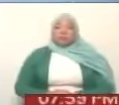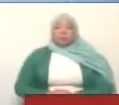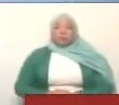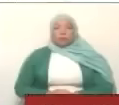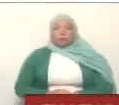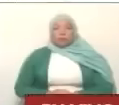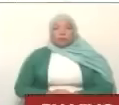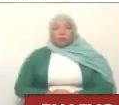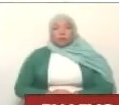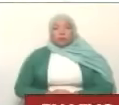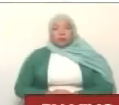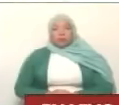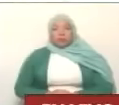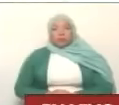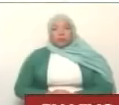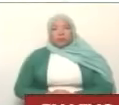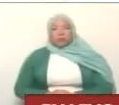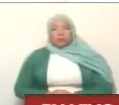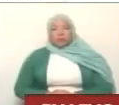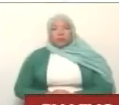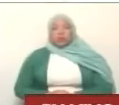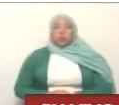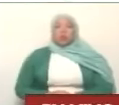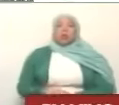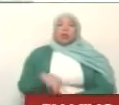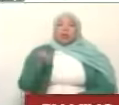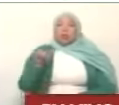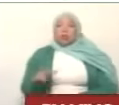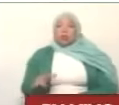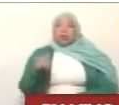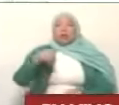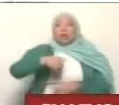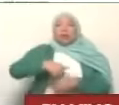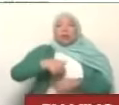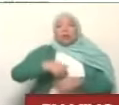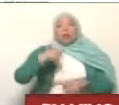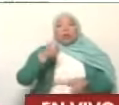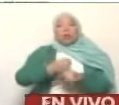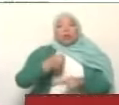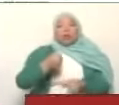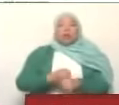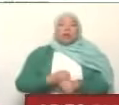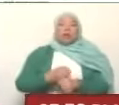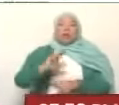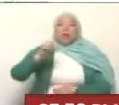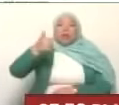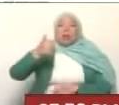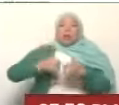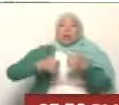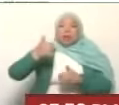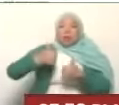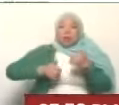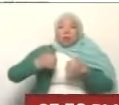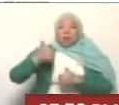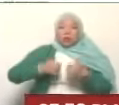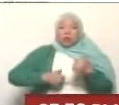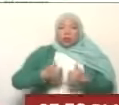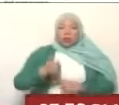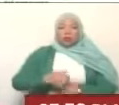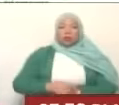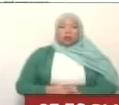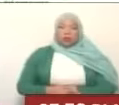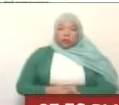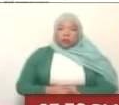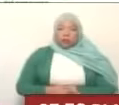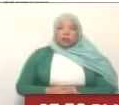quedó establecido. Hay 10 candidatos